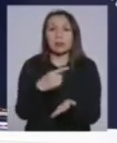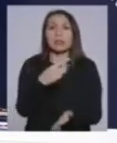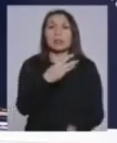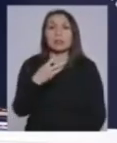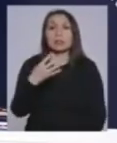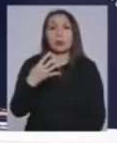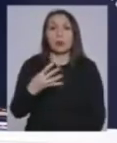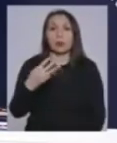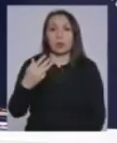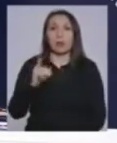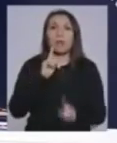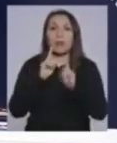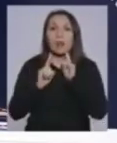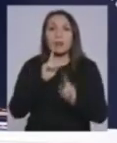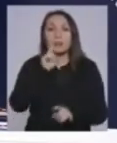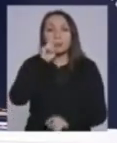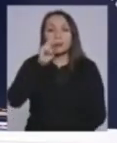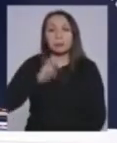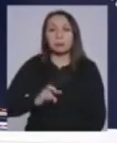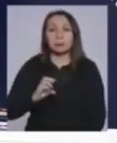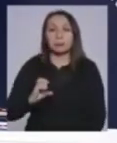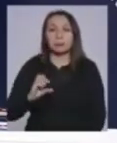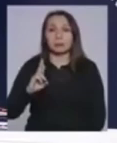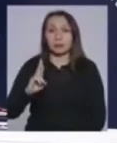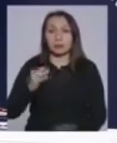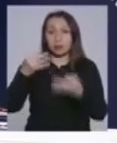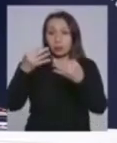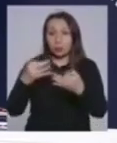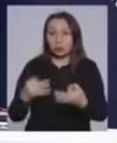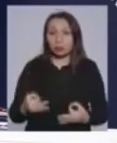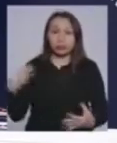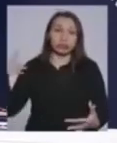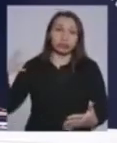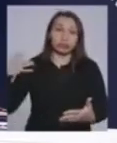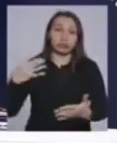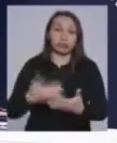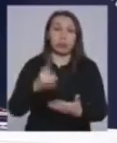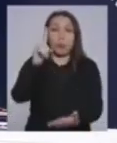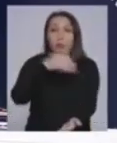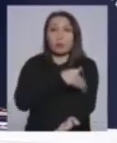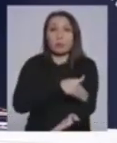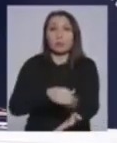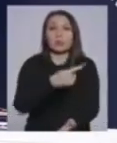13.349 exámenes PCR, alcanzando un total hasta la fecha de